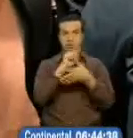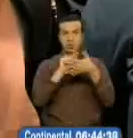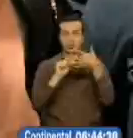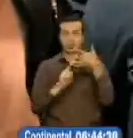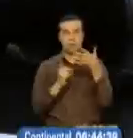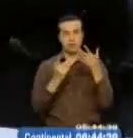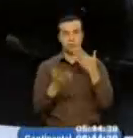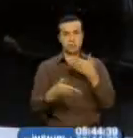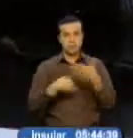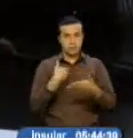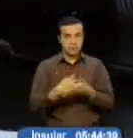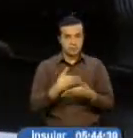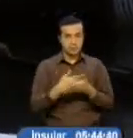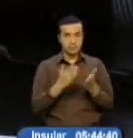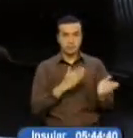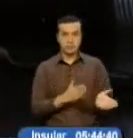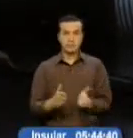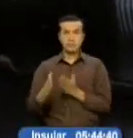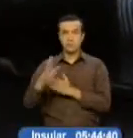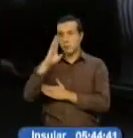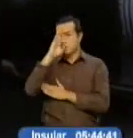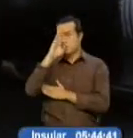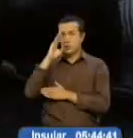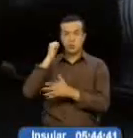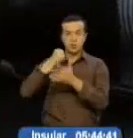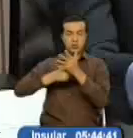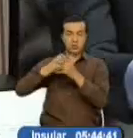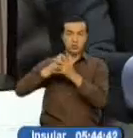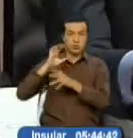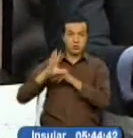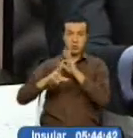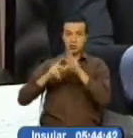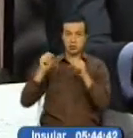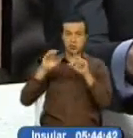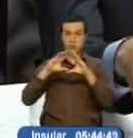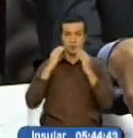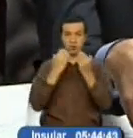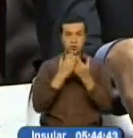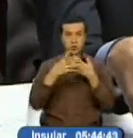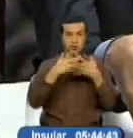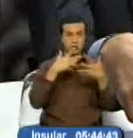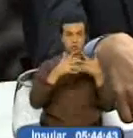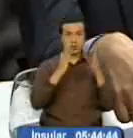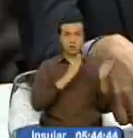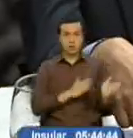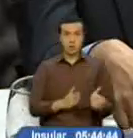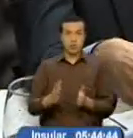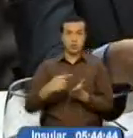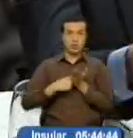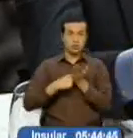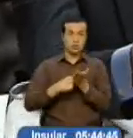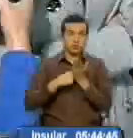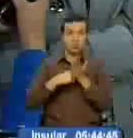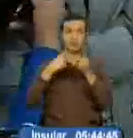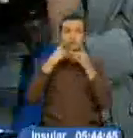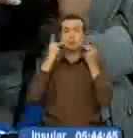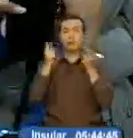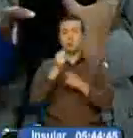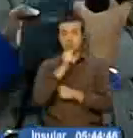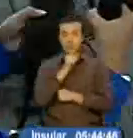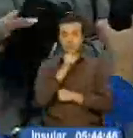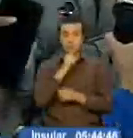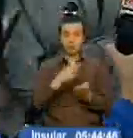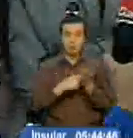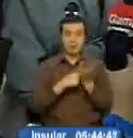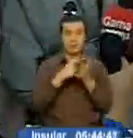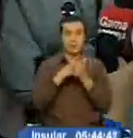que sustentarán la Estrategia Nacional de Transparencia y Lucha contra la Corrupción. El Frente estableció un cronograma de reuniones con el sector público-privado y